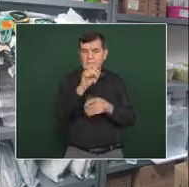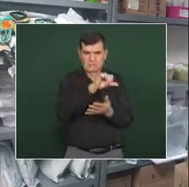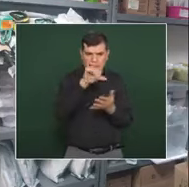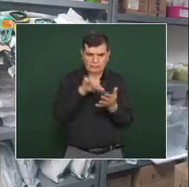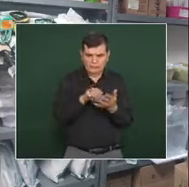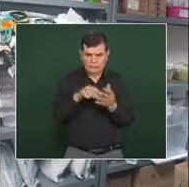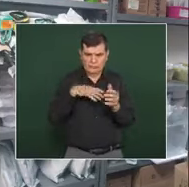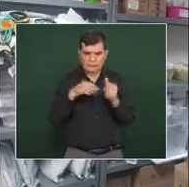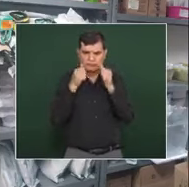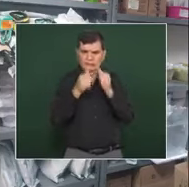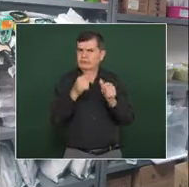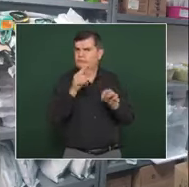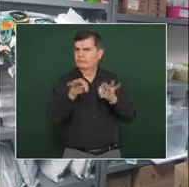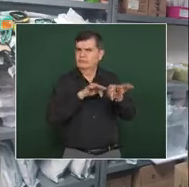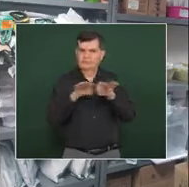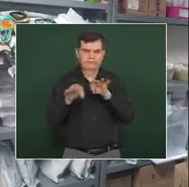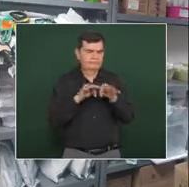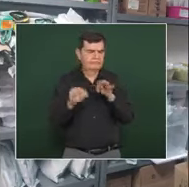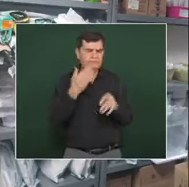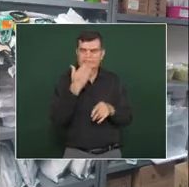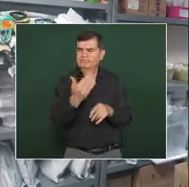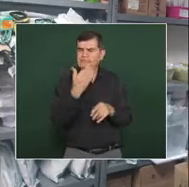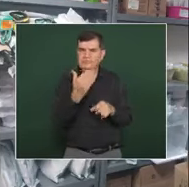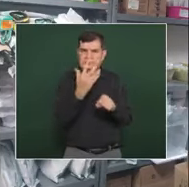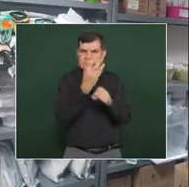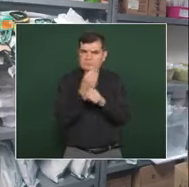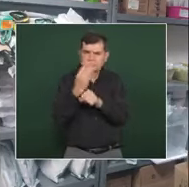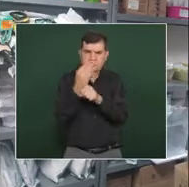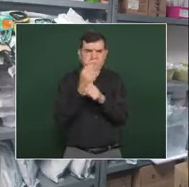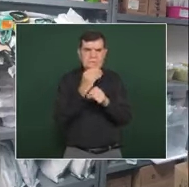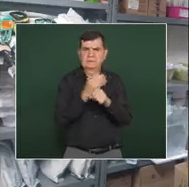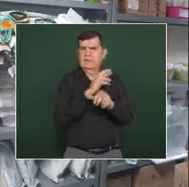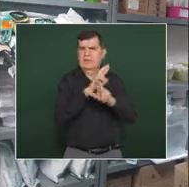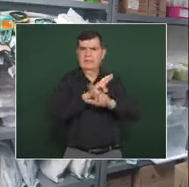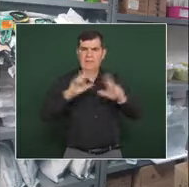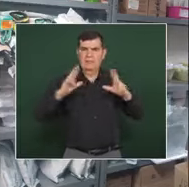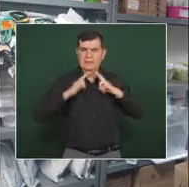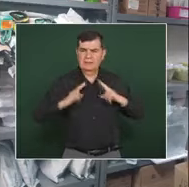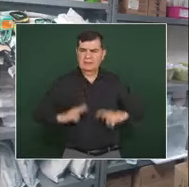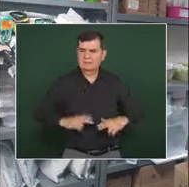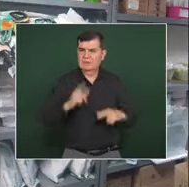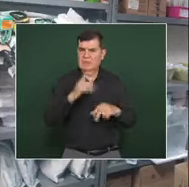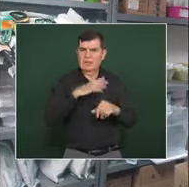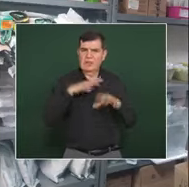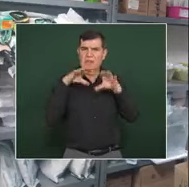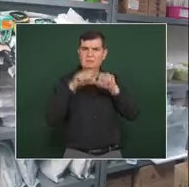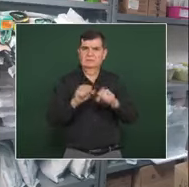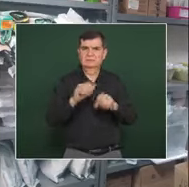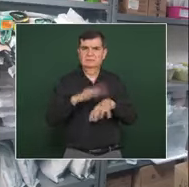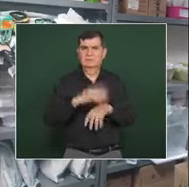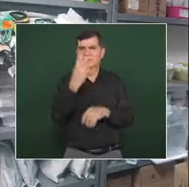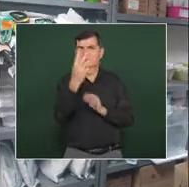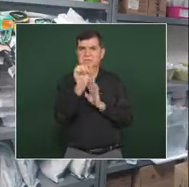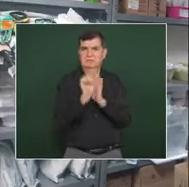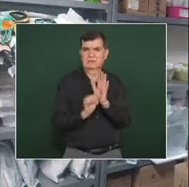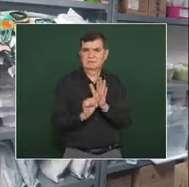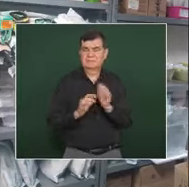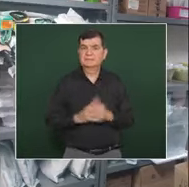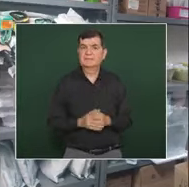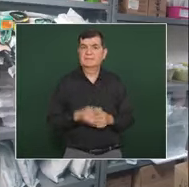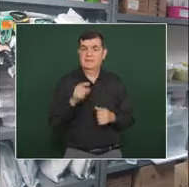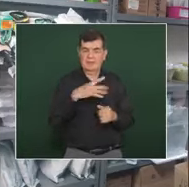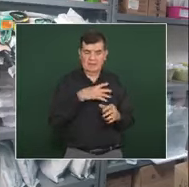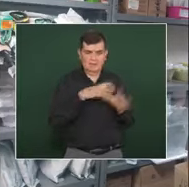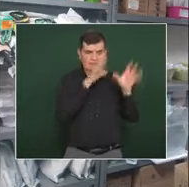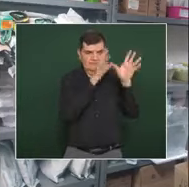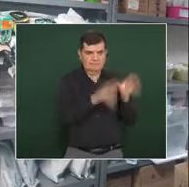se encuentran funcionando y su remodelación y rehabilitación se logrará en 3 meses. En la